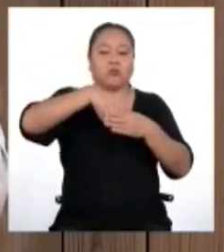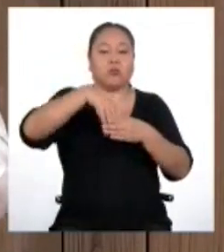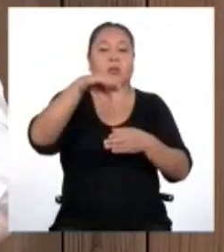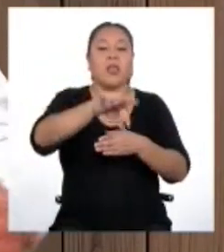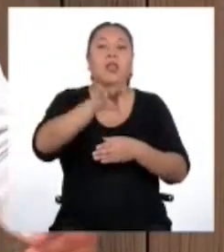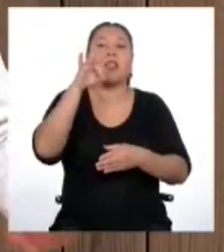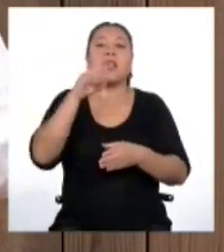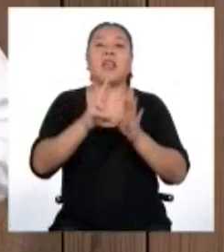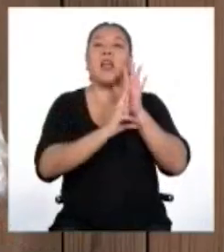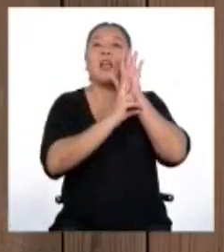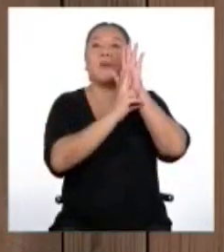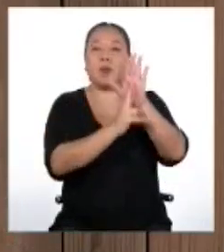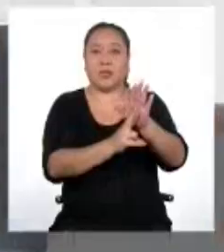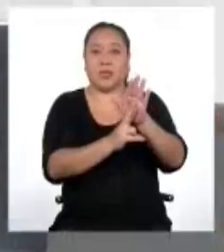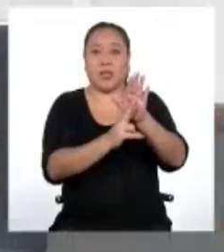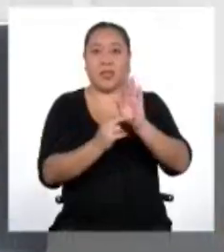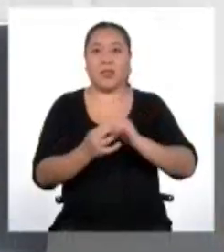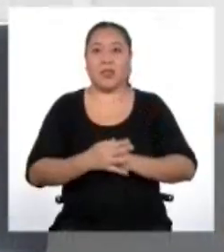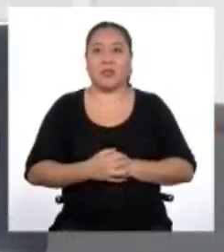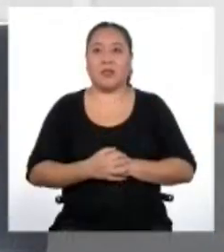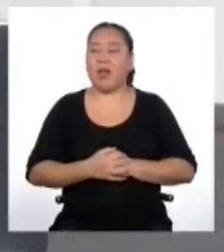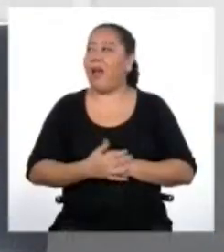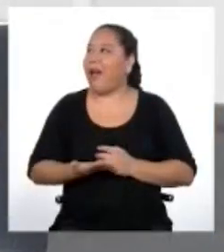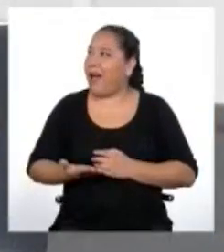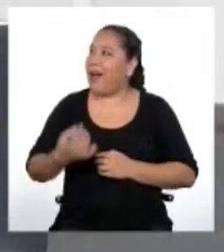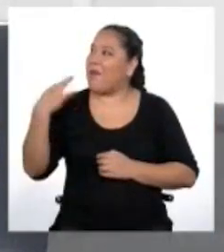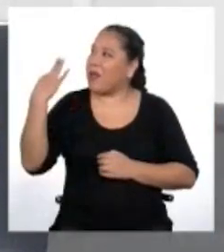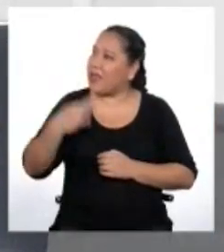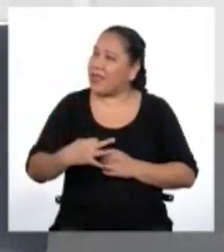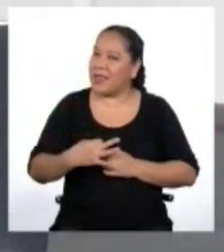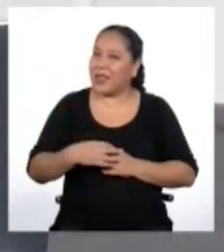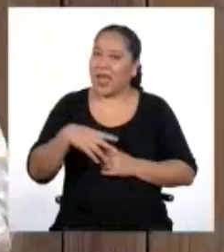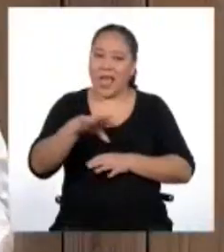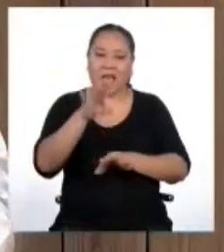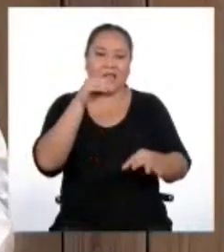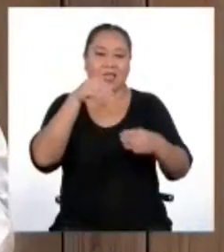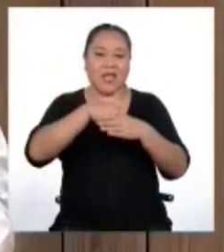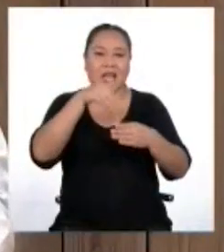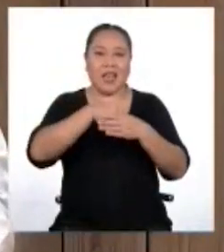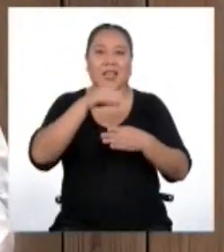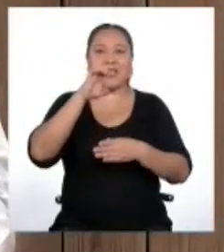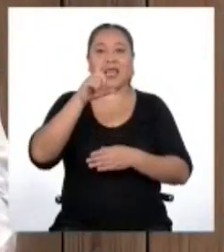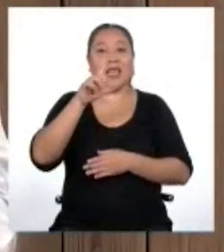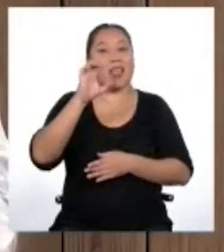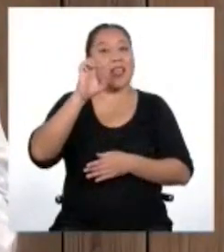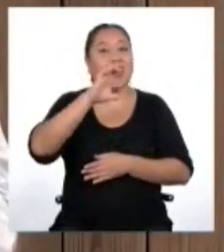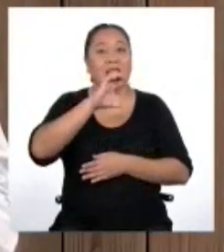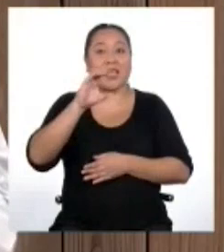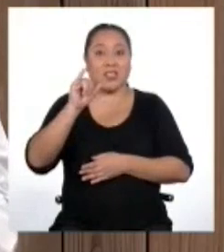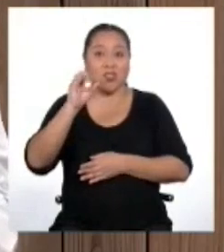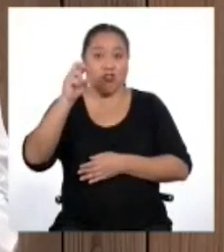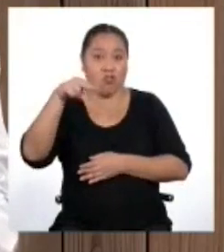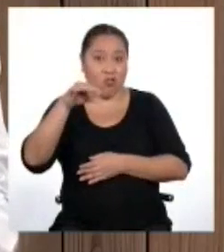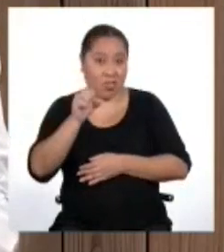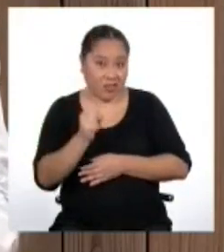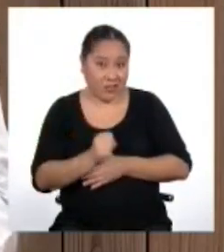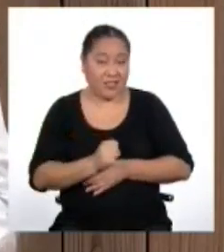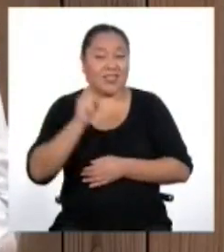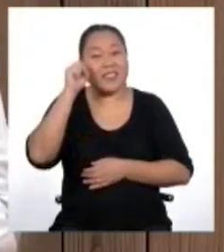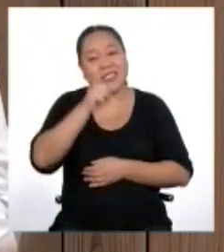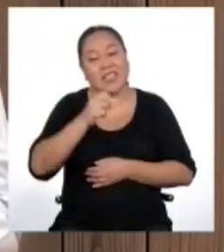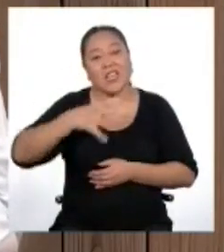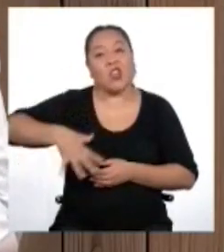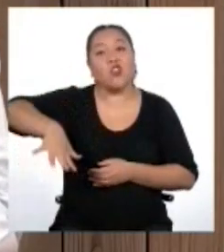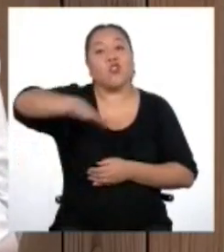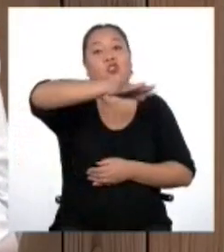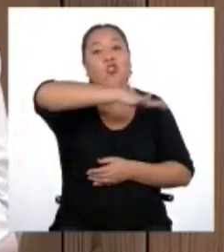nuestros representantes. ¡Claro! ¡En las elecciones! Así es, lo que todas y todos